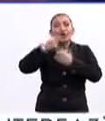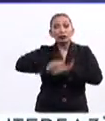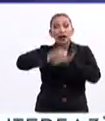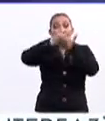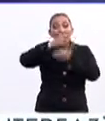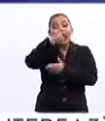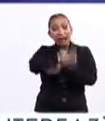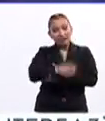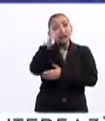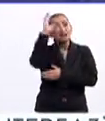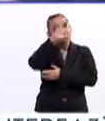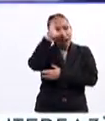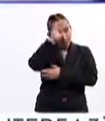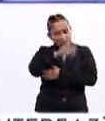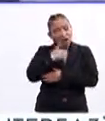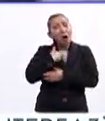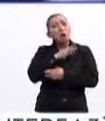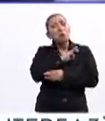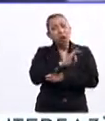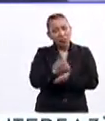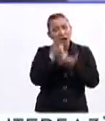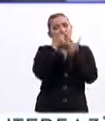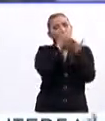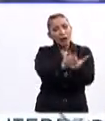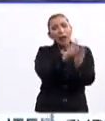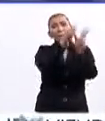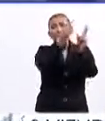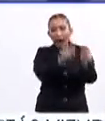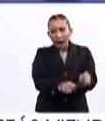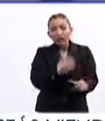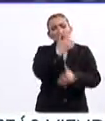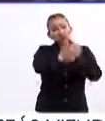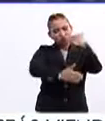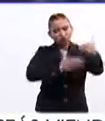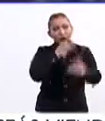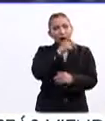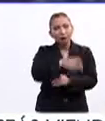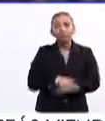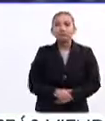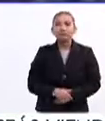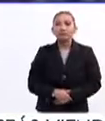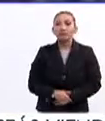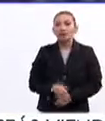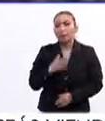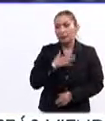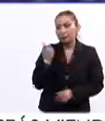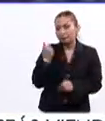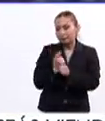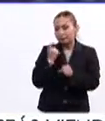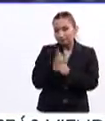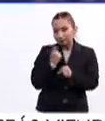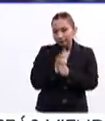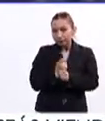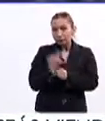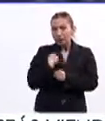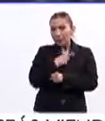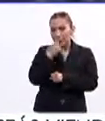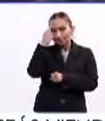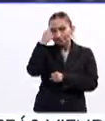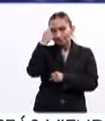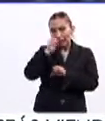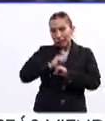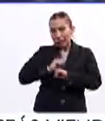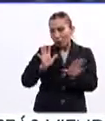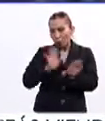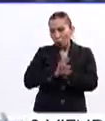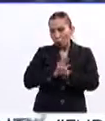de que este tipo de ciencia también puede contribuir a la paz y el progreso. Bueno, Lo primero que nos debe quedar claro